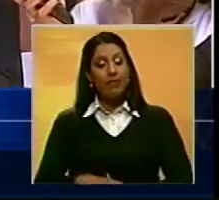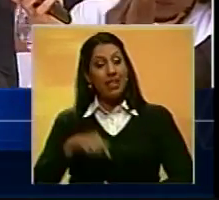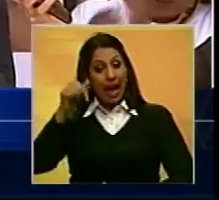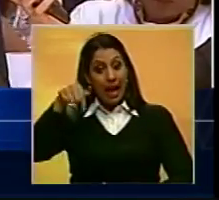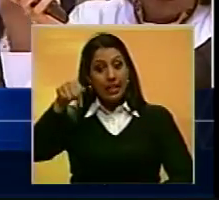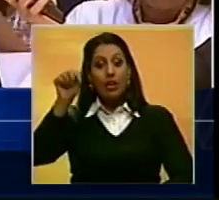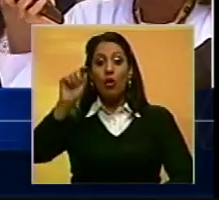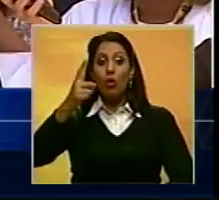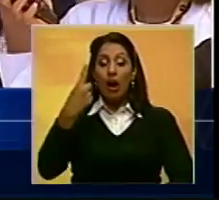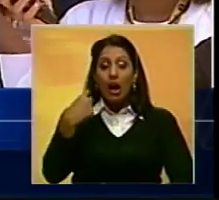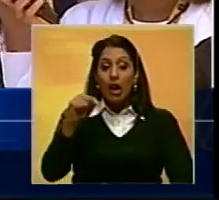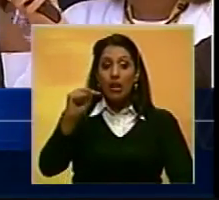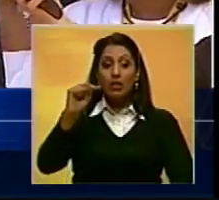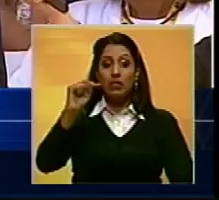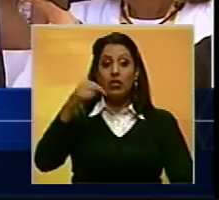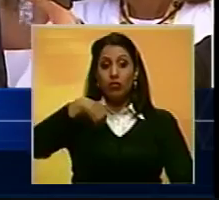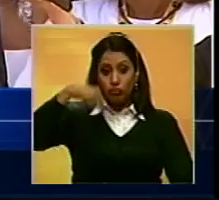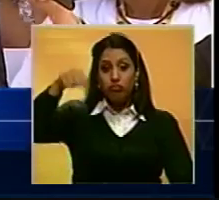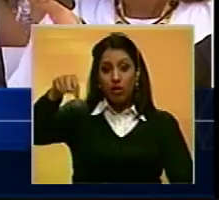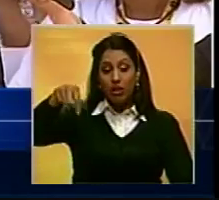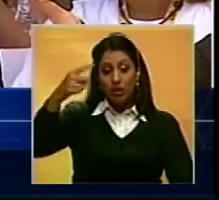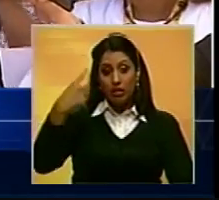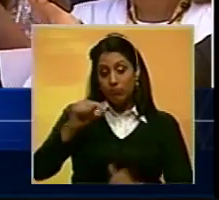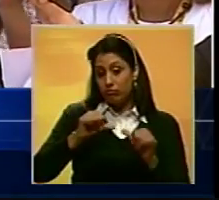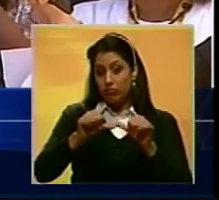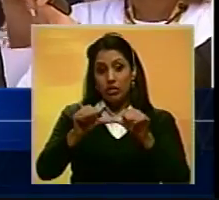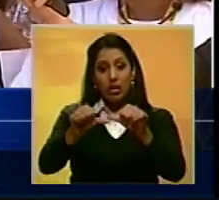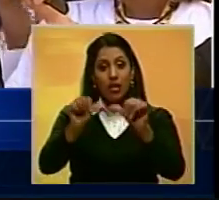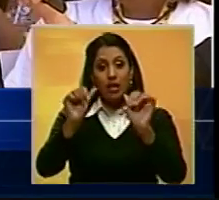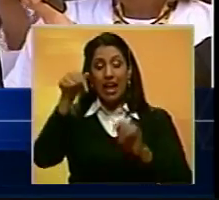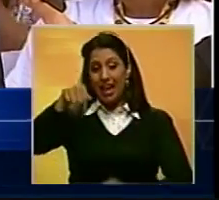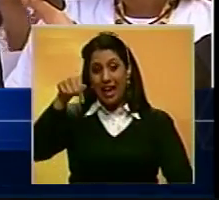Aquí voy a estar, aquí voy a seguir